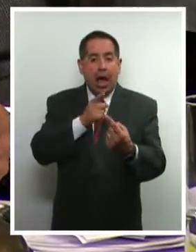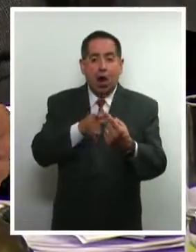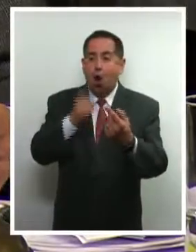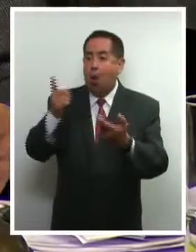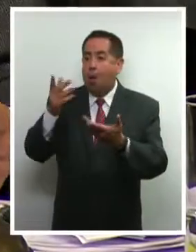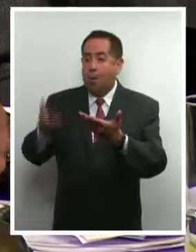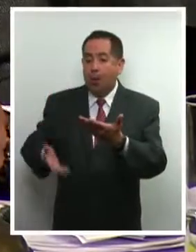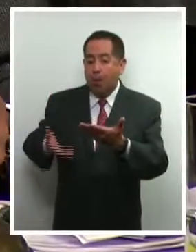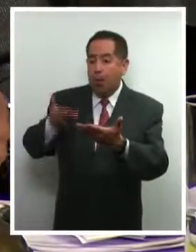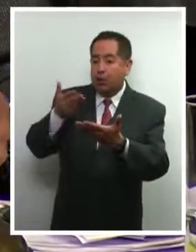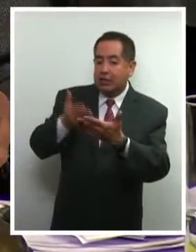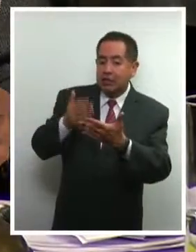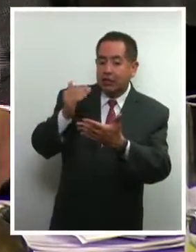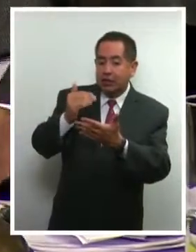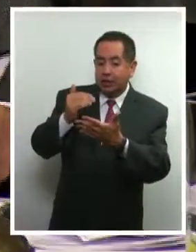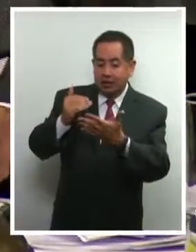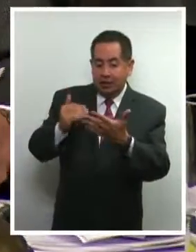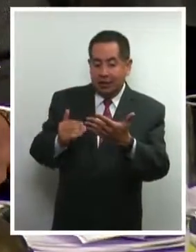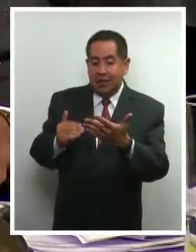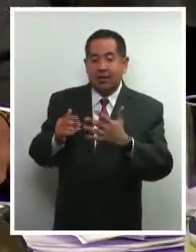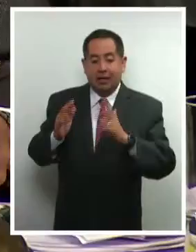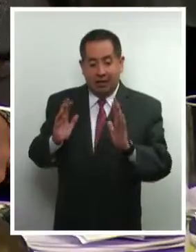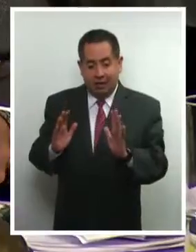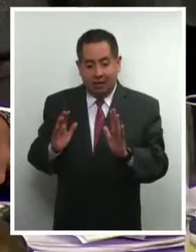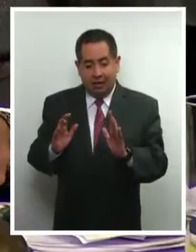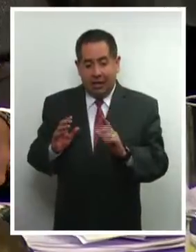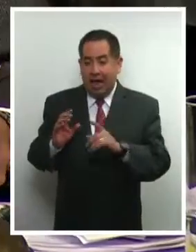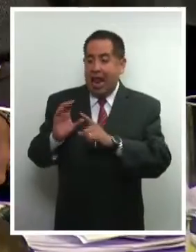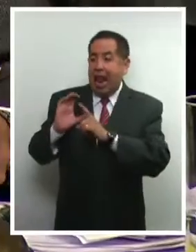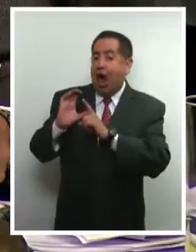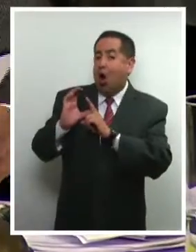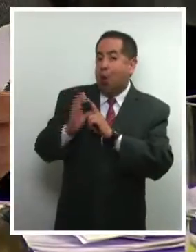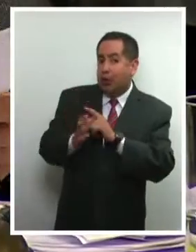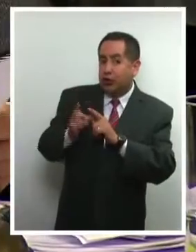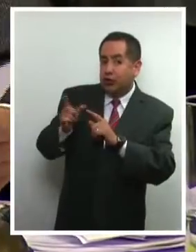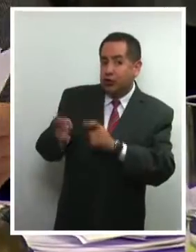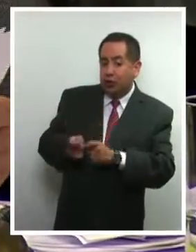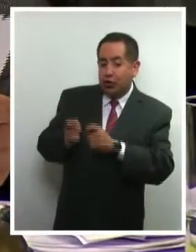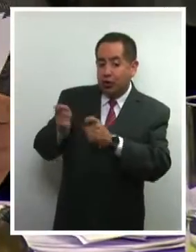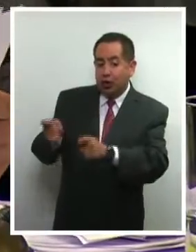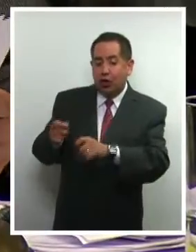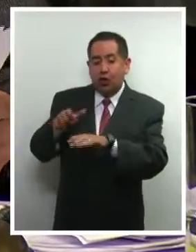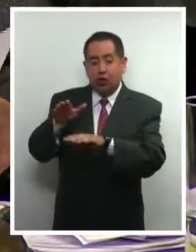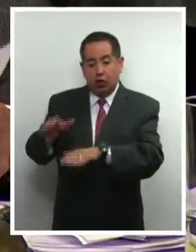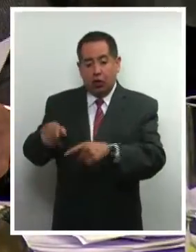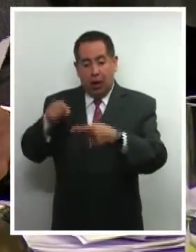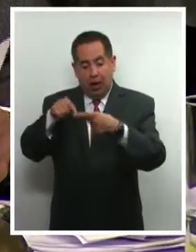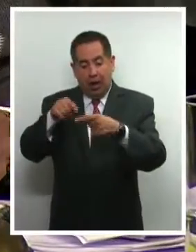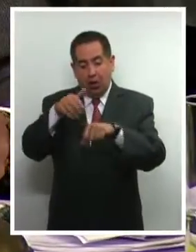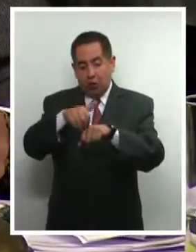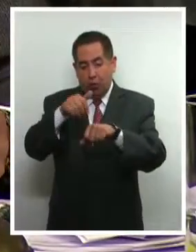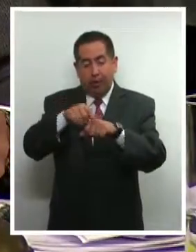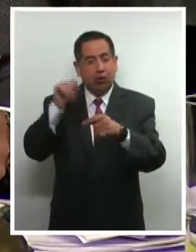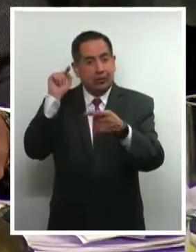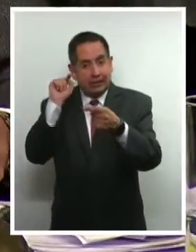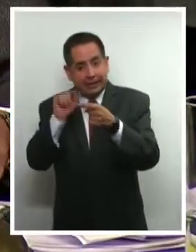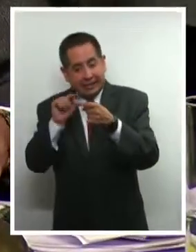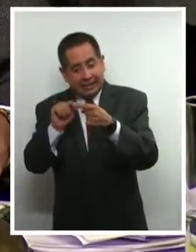hayan presentado en la comisión sobre los